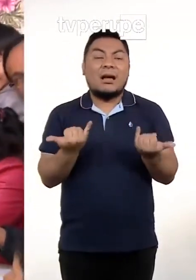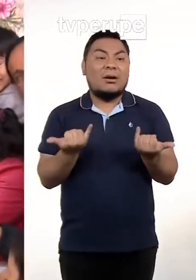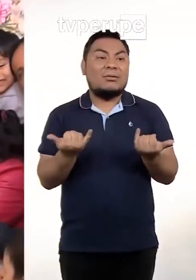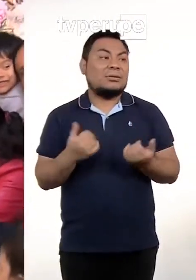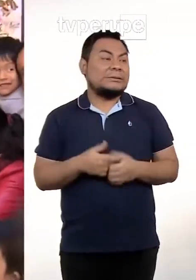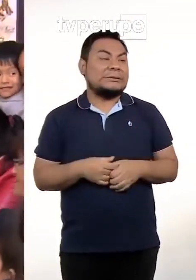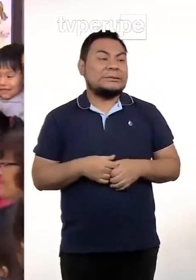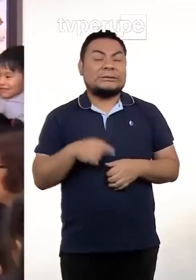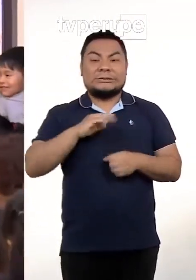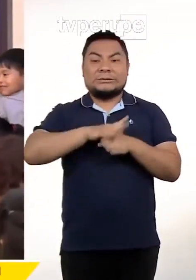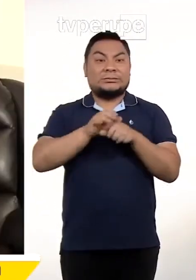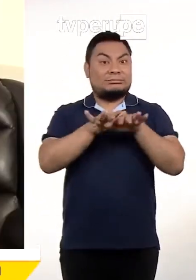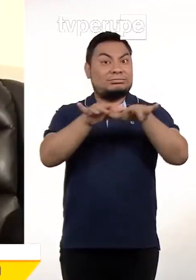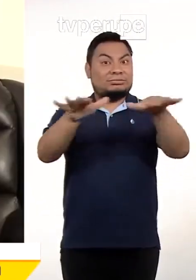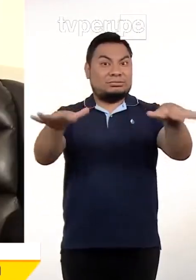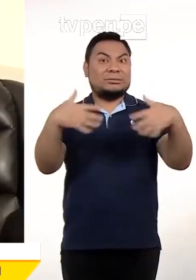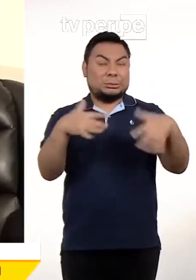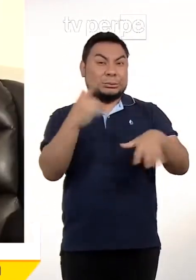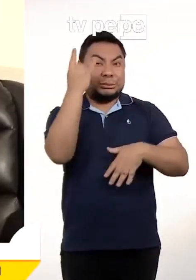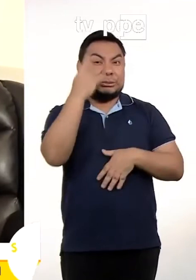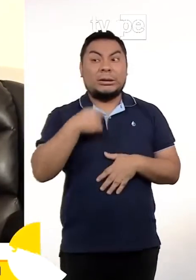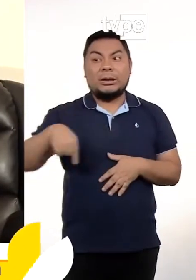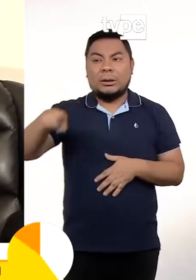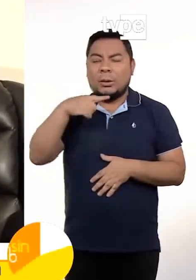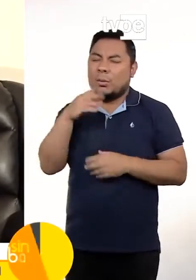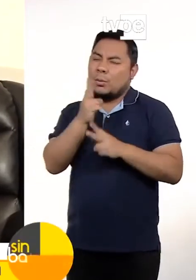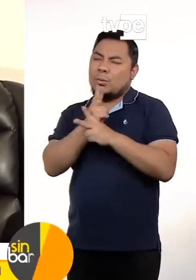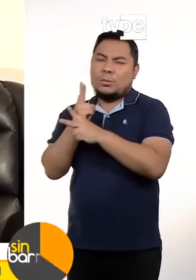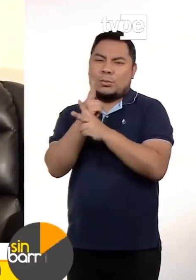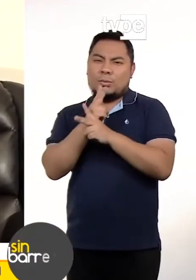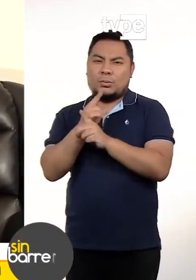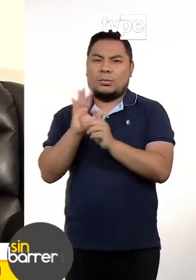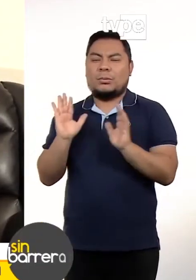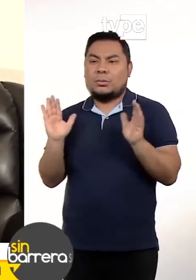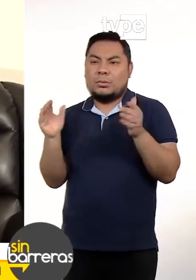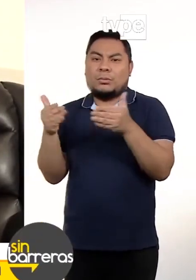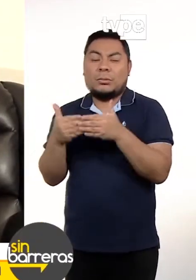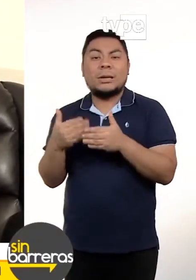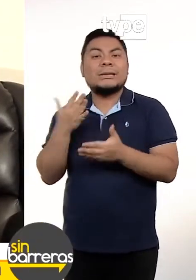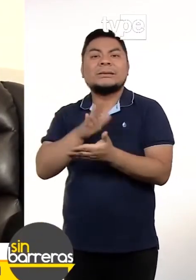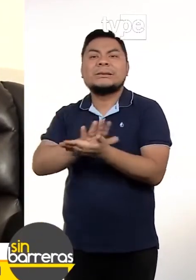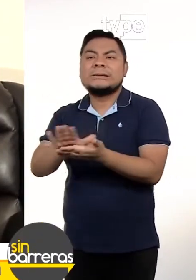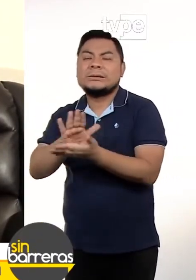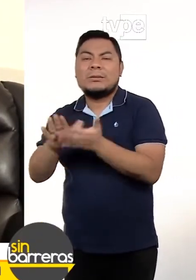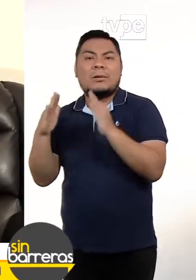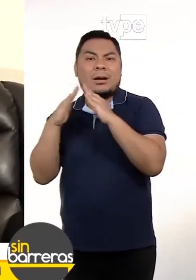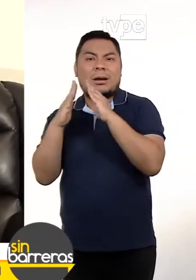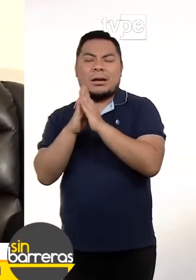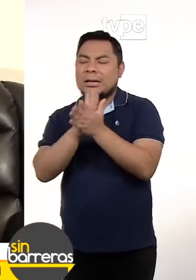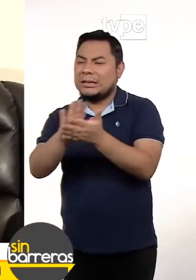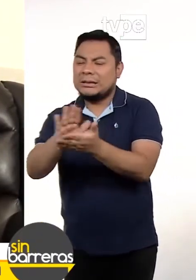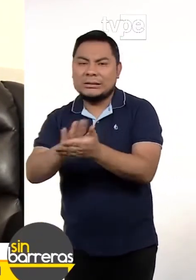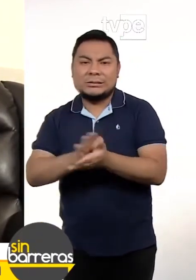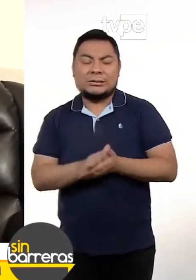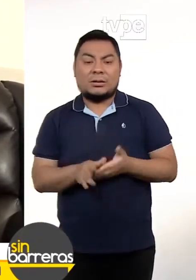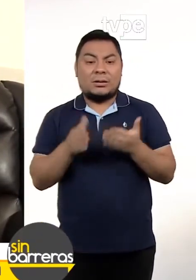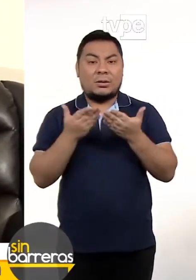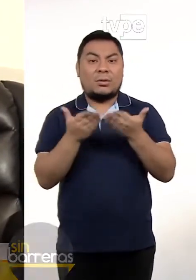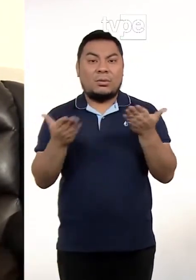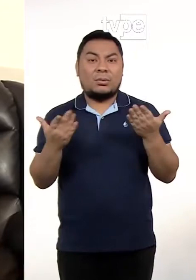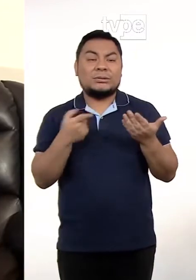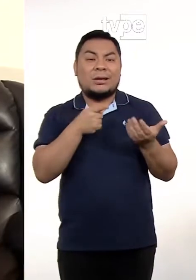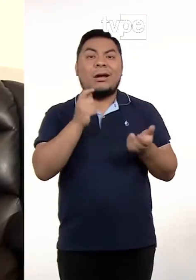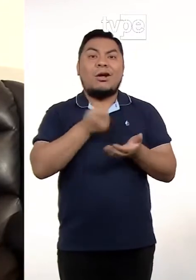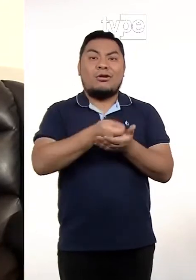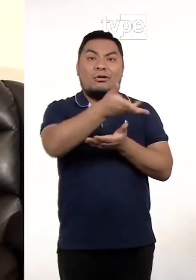de pandemia estamos extremando más los cuidados que normalmente hemos tenido, sobre todo en lo que es la limpieza en casa, sobre